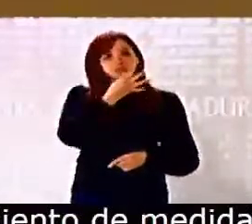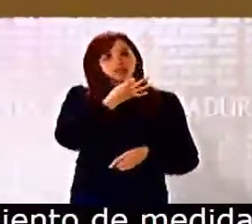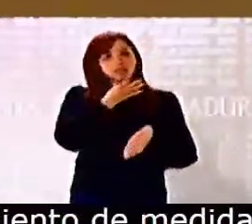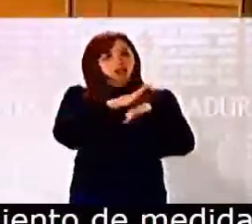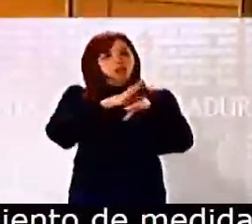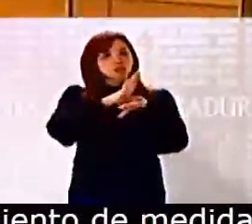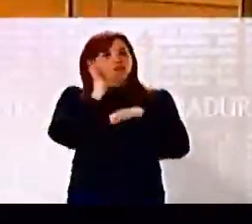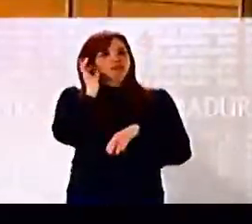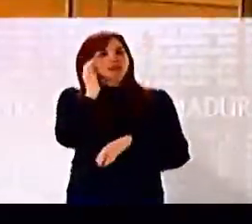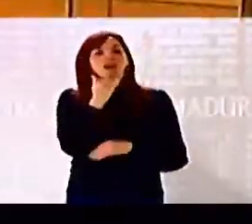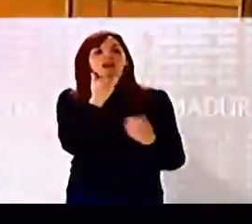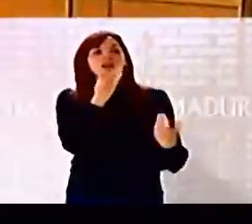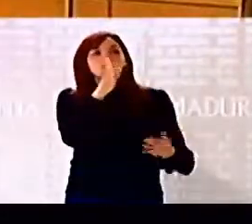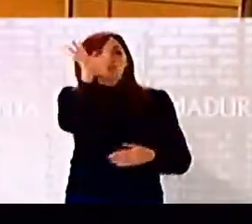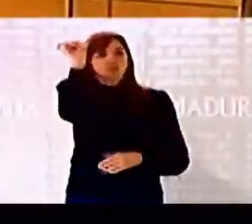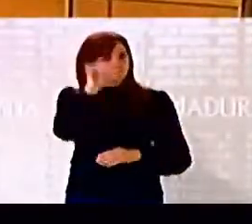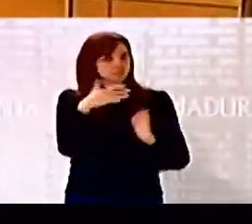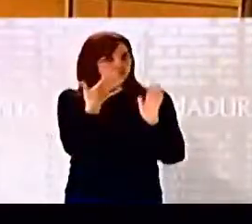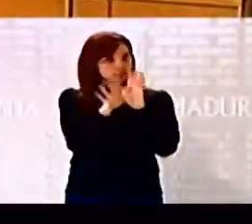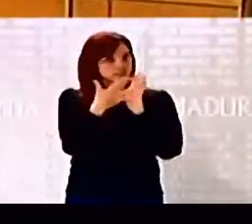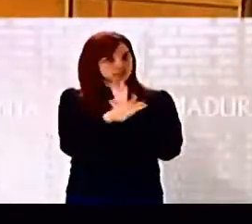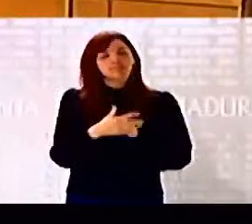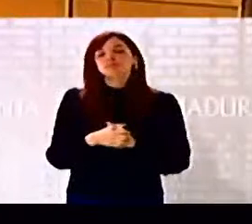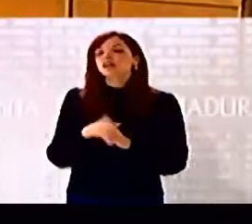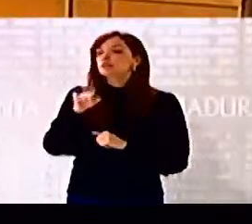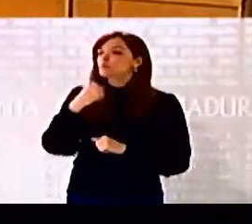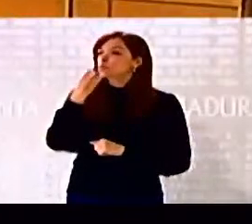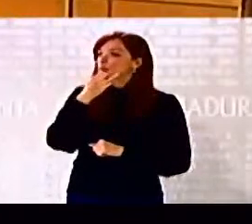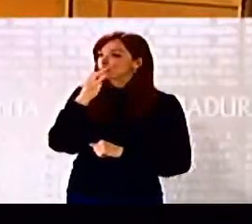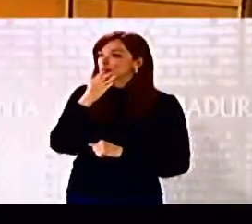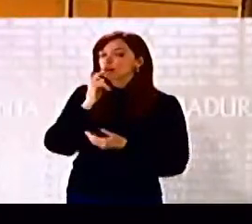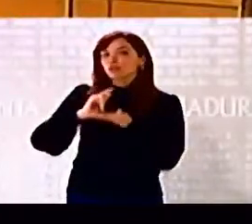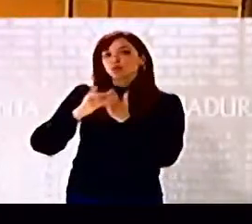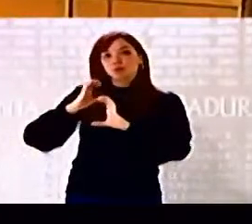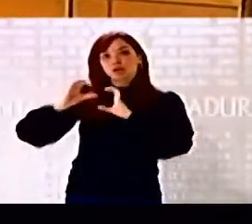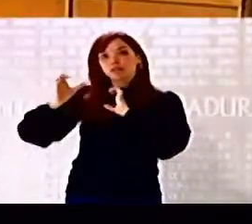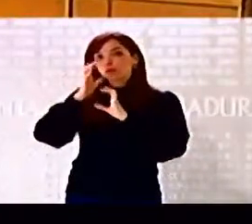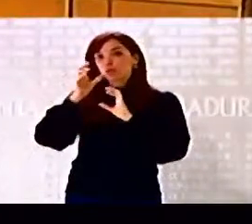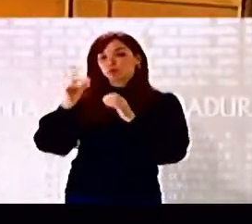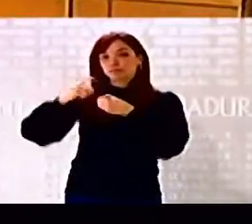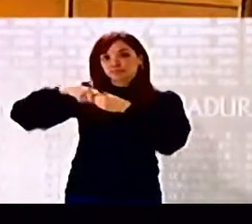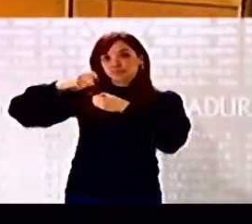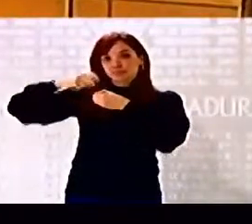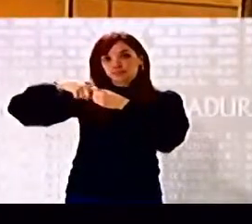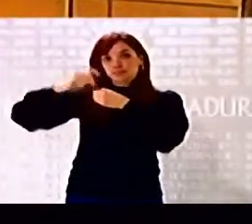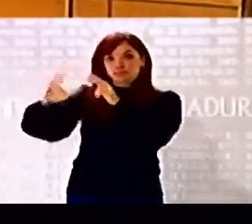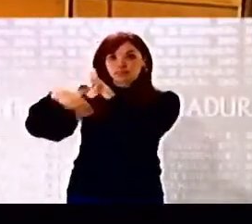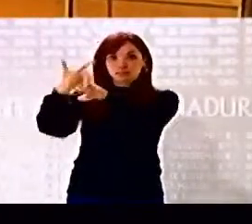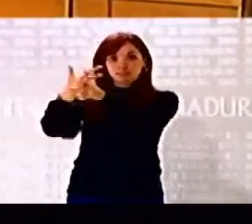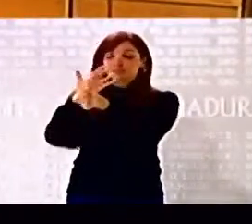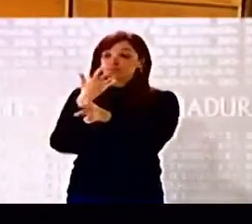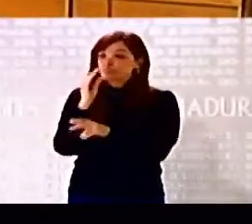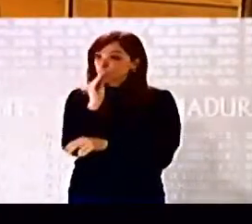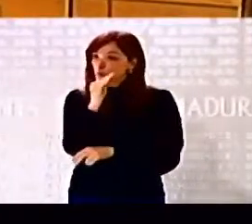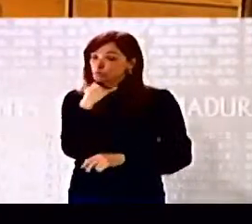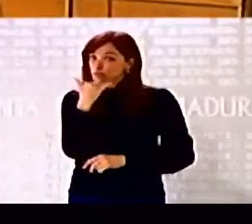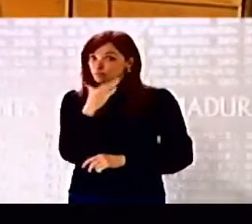por su intervención y buenas tardes también a los medios de comunicación que nos siguen de manera virtual. Si tenéis alguna pregunta, por favor.